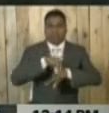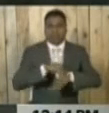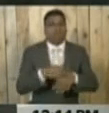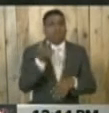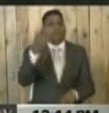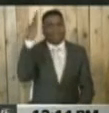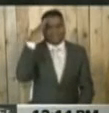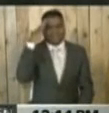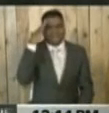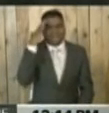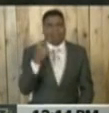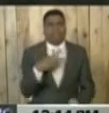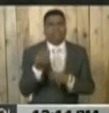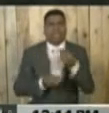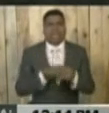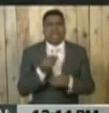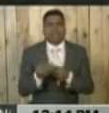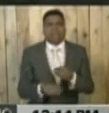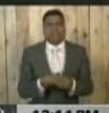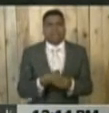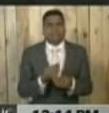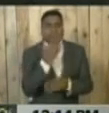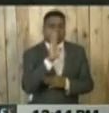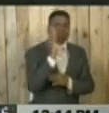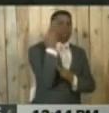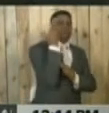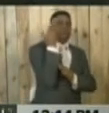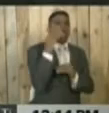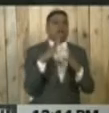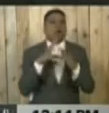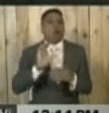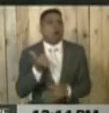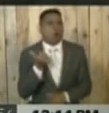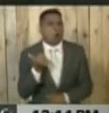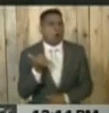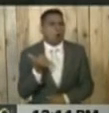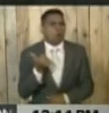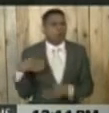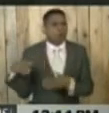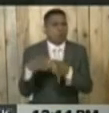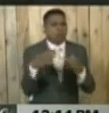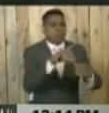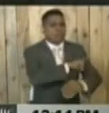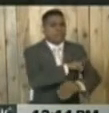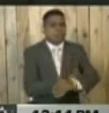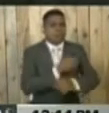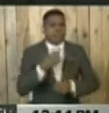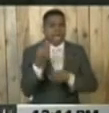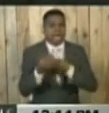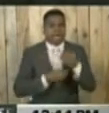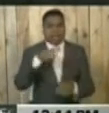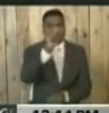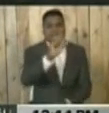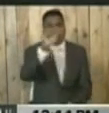sabemos, está sesionando a espaldas del resto de los poderes y a contrasentido de una sentencia del Tribunal Supremo de